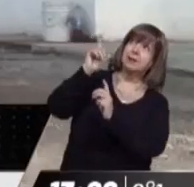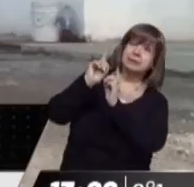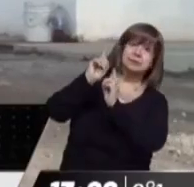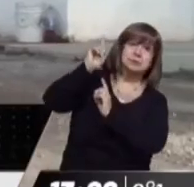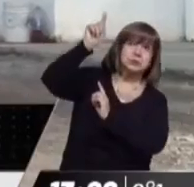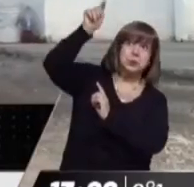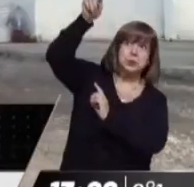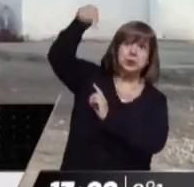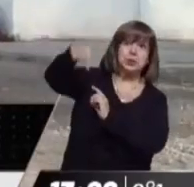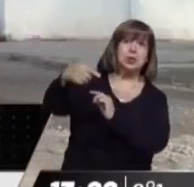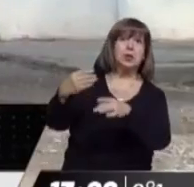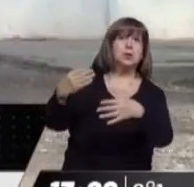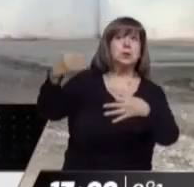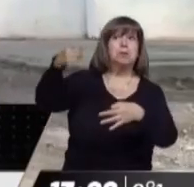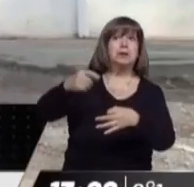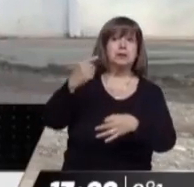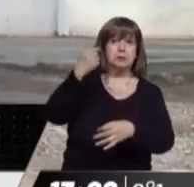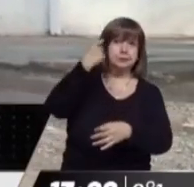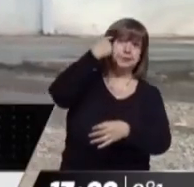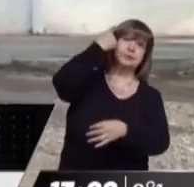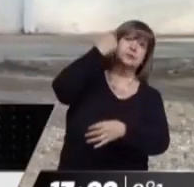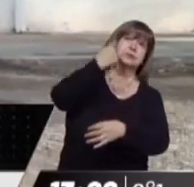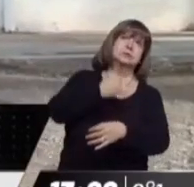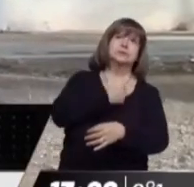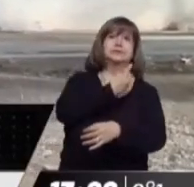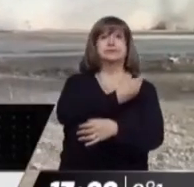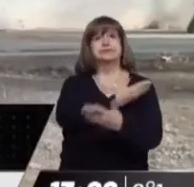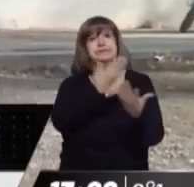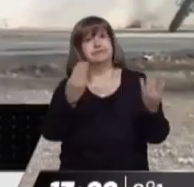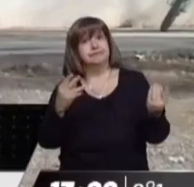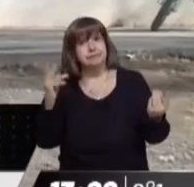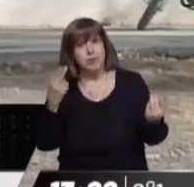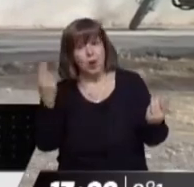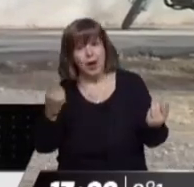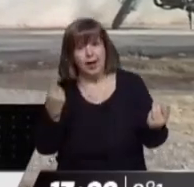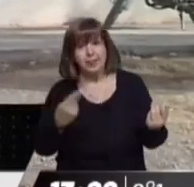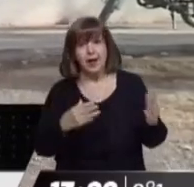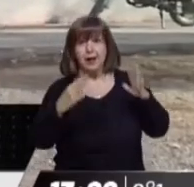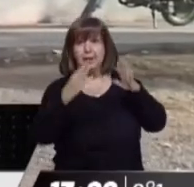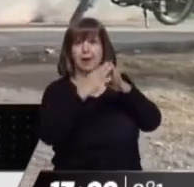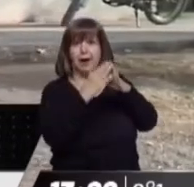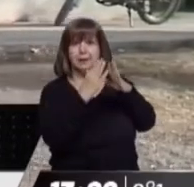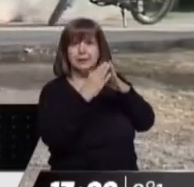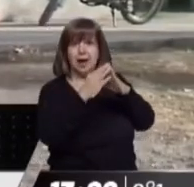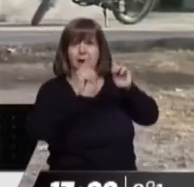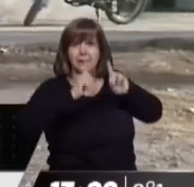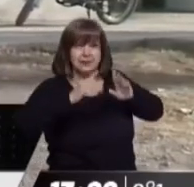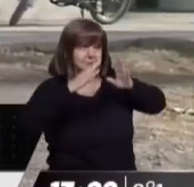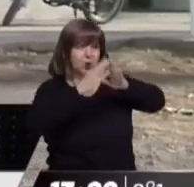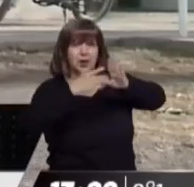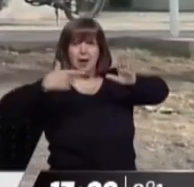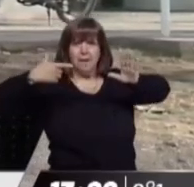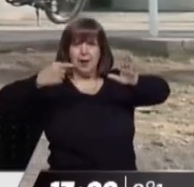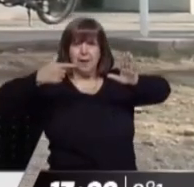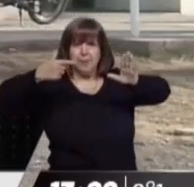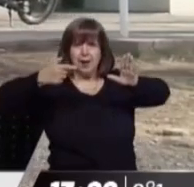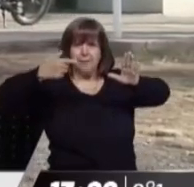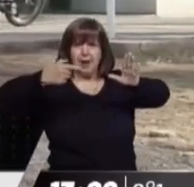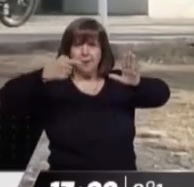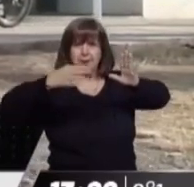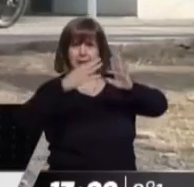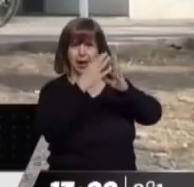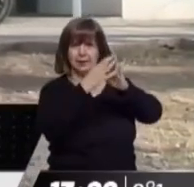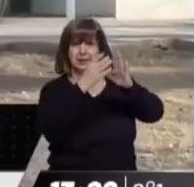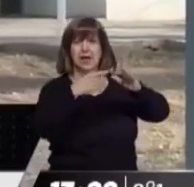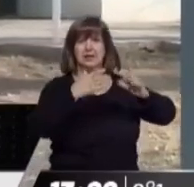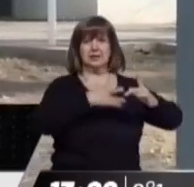de goic Cruz guimen terminan con personas que han perdido la vida y más que estos tenían una dirección concreta que era contra la casa Era contra la casa o sea